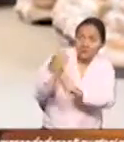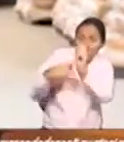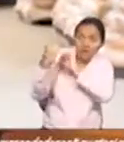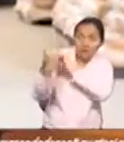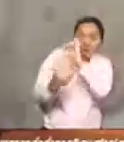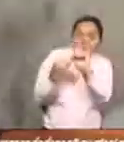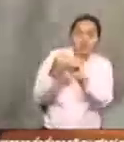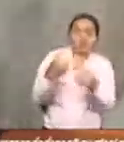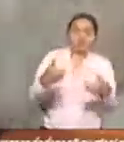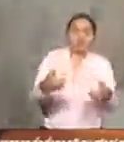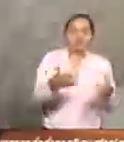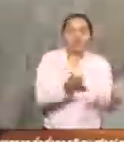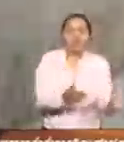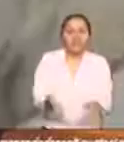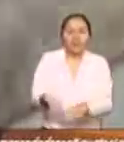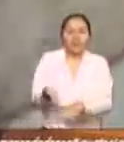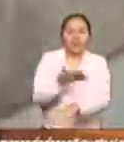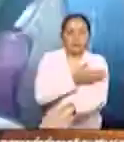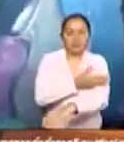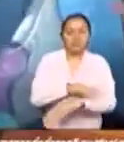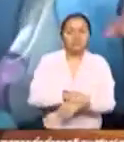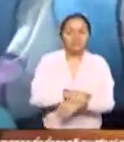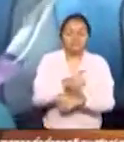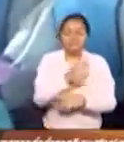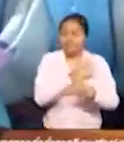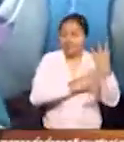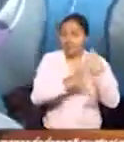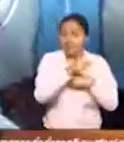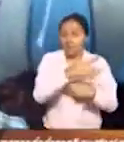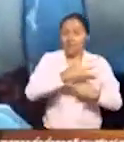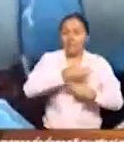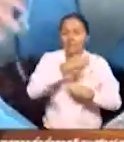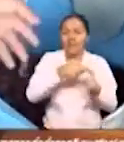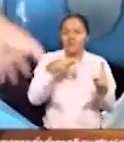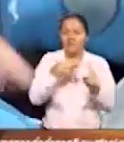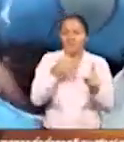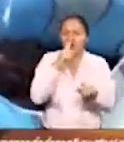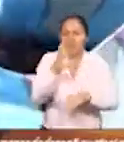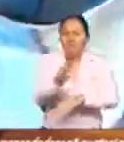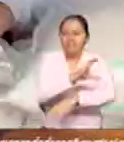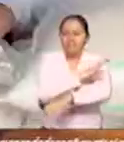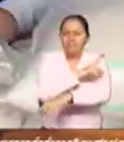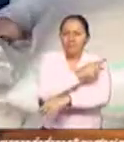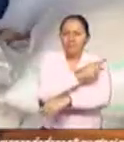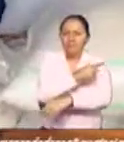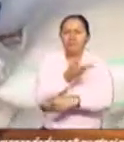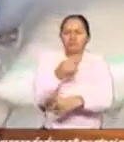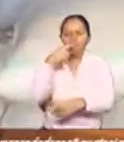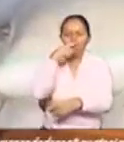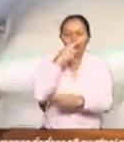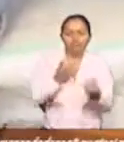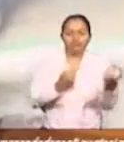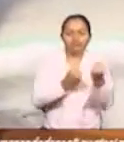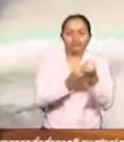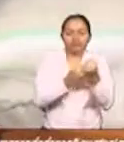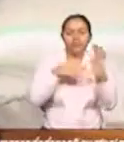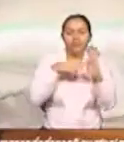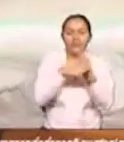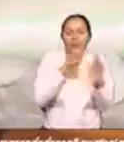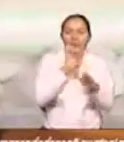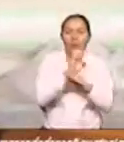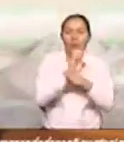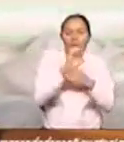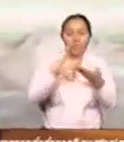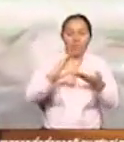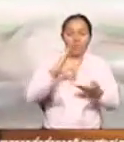ningún problema. Parte de la historia de la Federación de Organizaciones Campesinas de Chuchufindi es el apoyo de Banecuador, que ha contribuido a